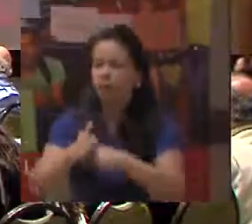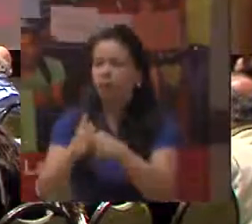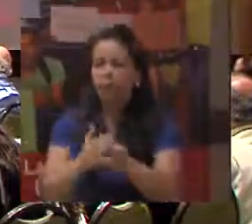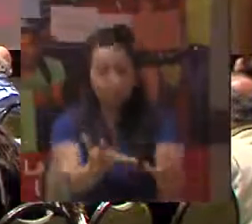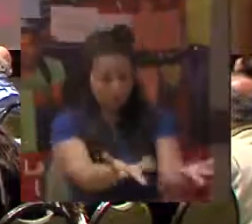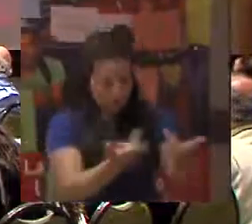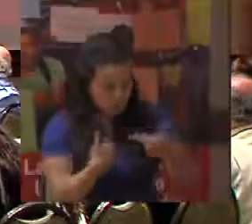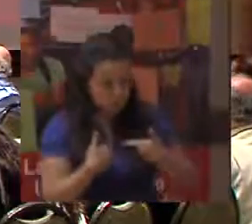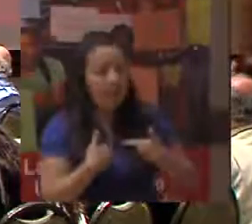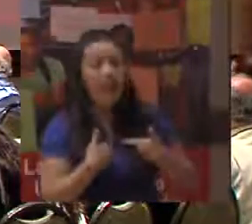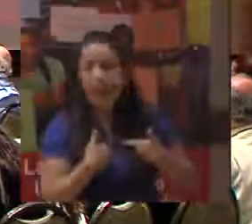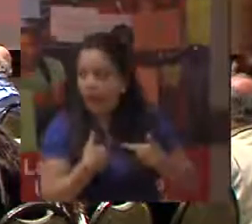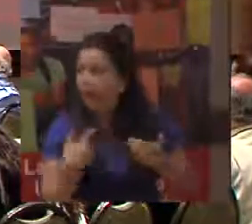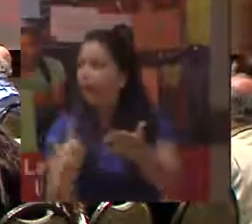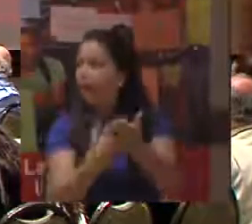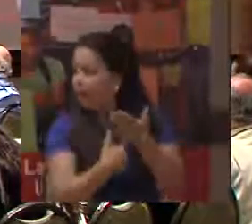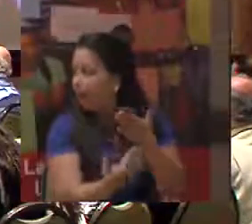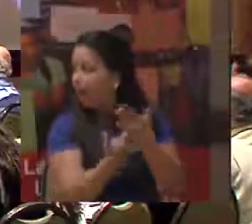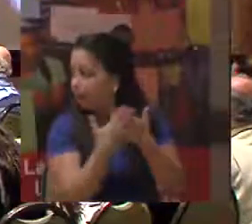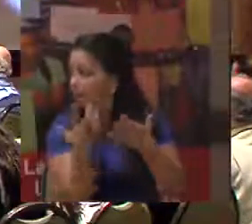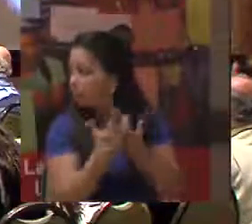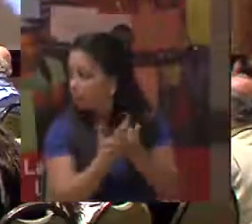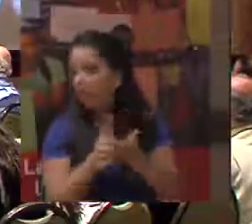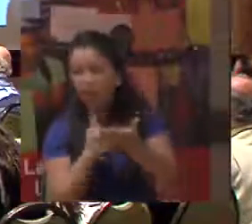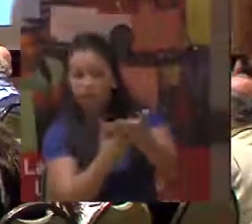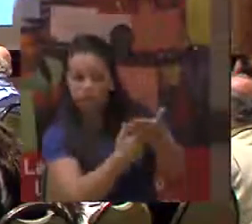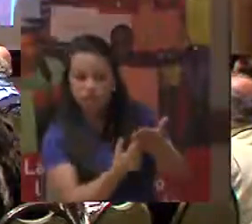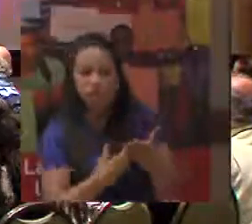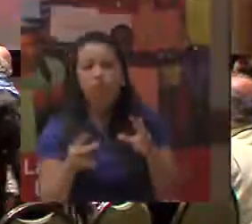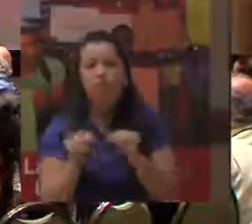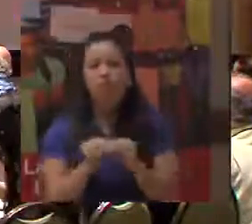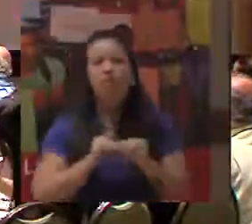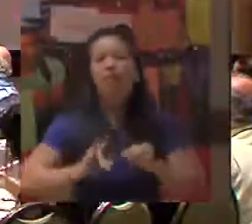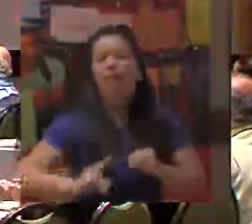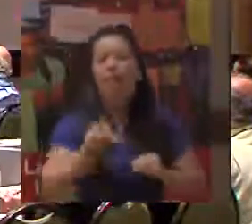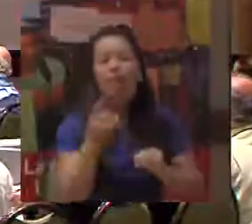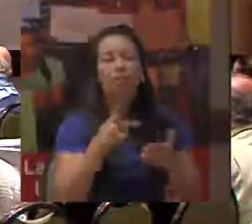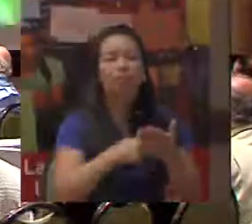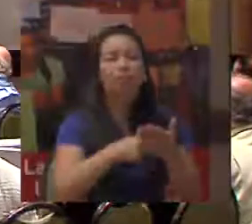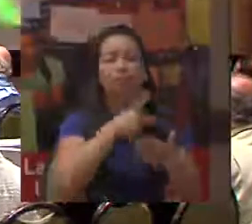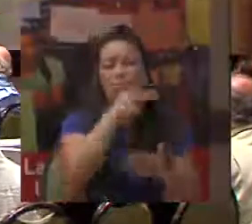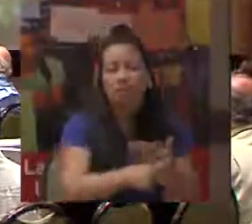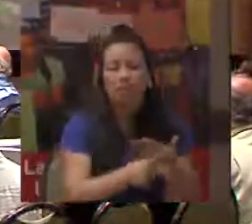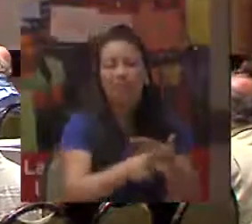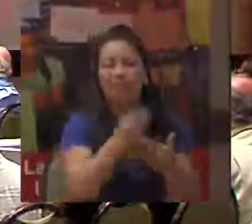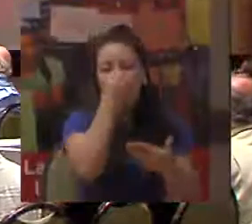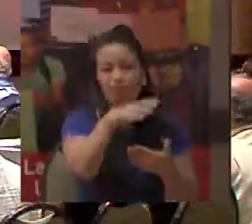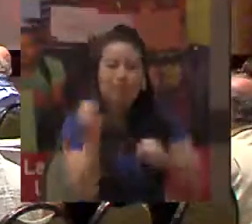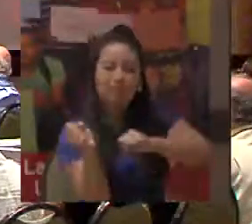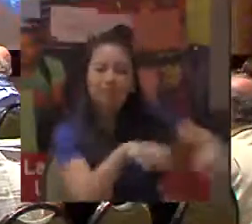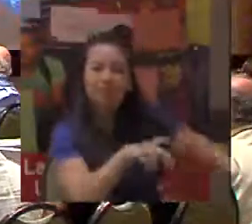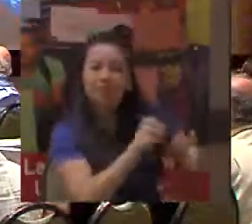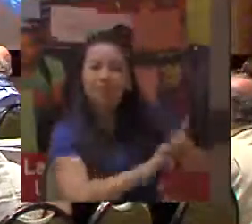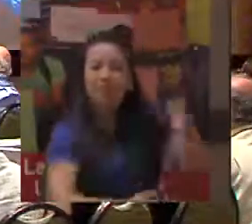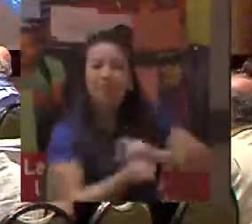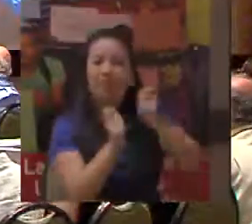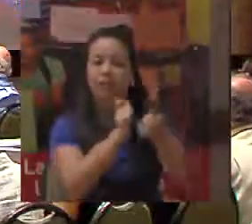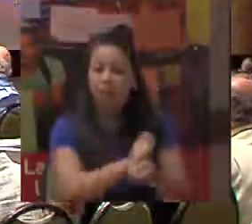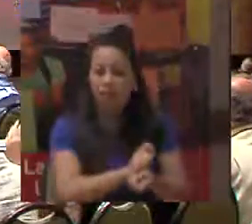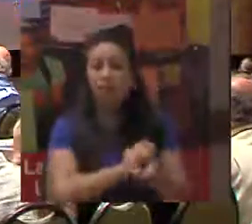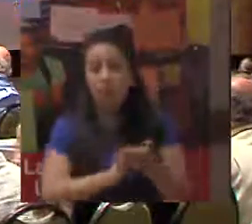los objetivos de la política de reintegración. Depurar y fortalecer los procesos de direccionamiento, misionales y de apoyo de la